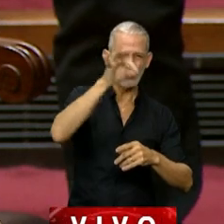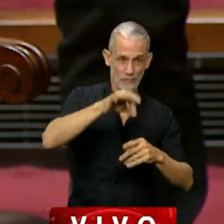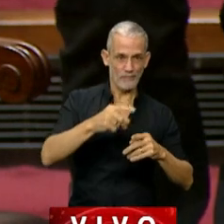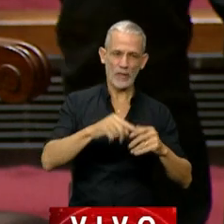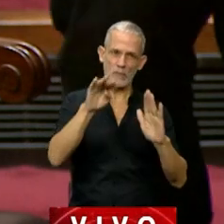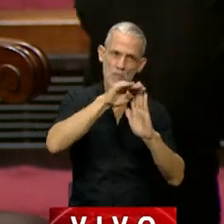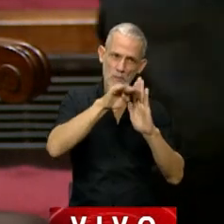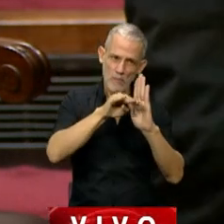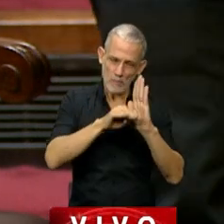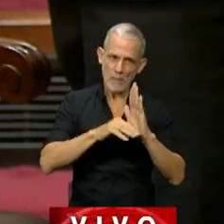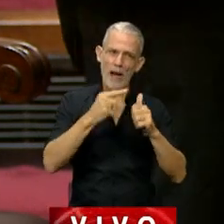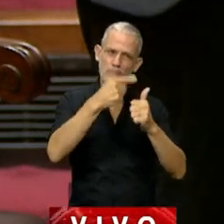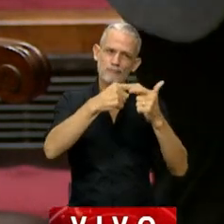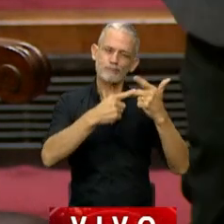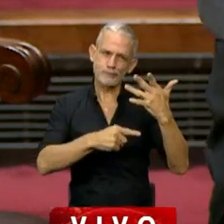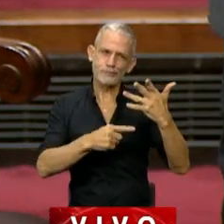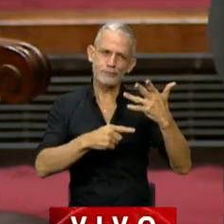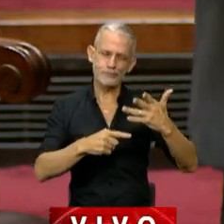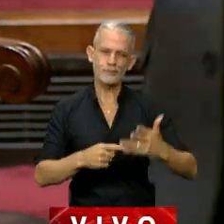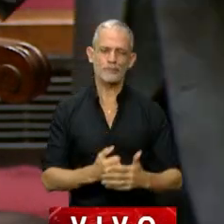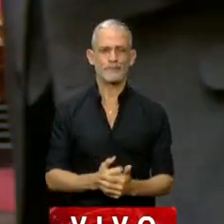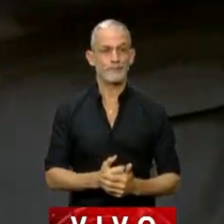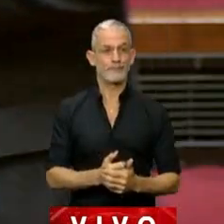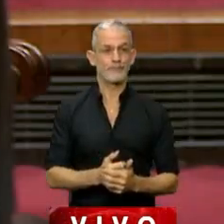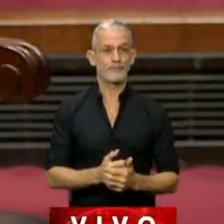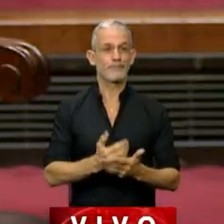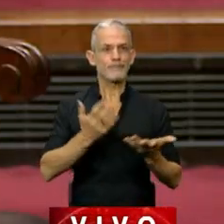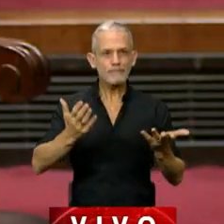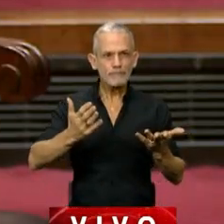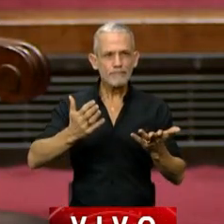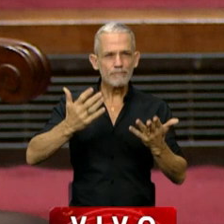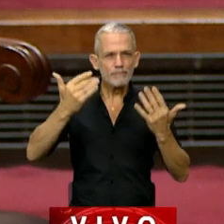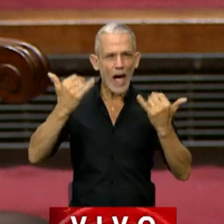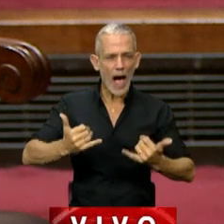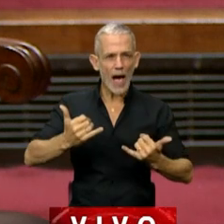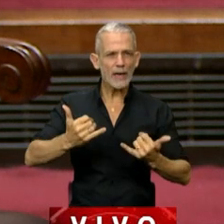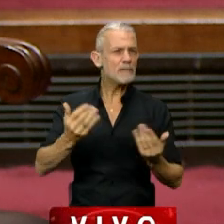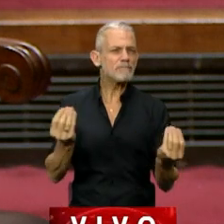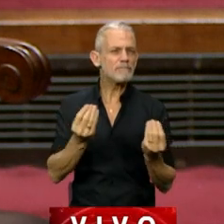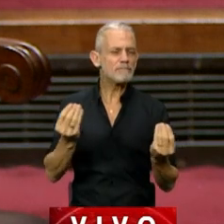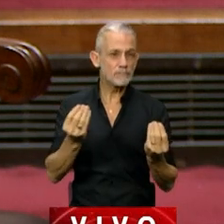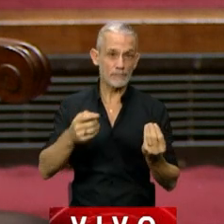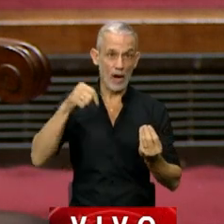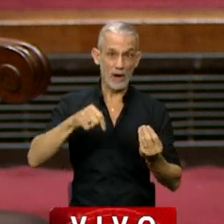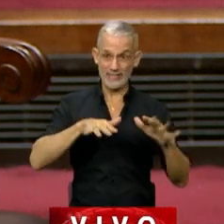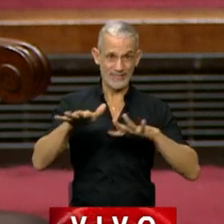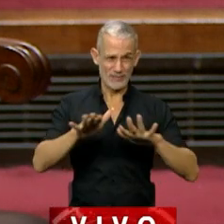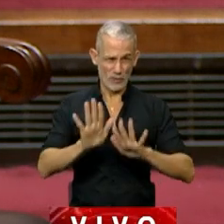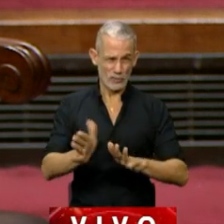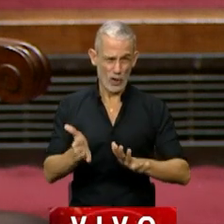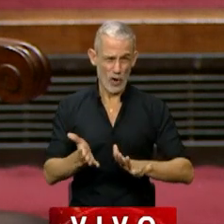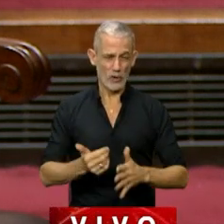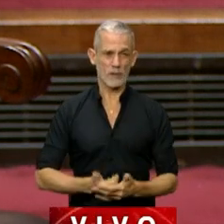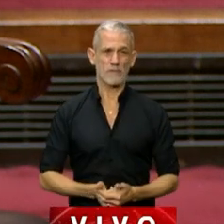una serie de factores que están produciendo hoy esta situación